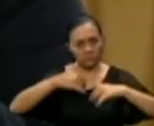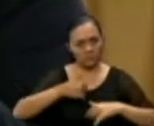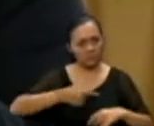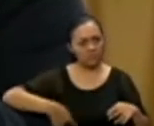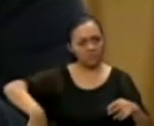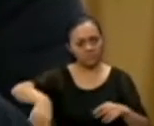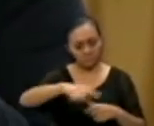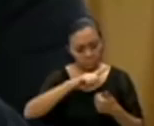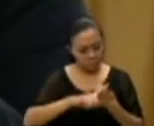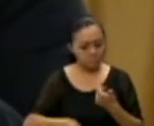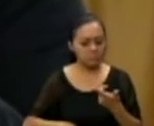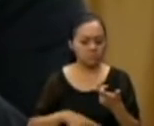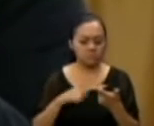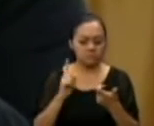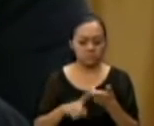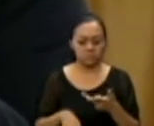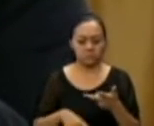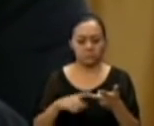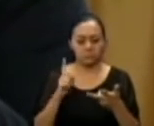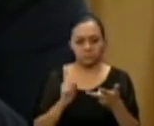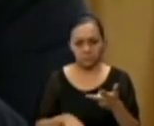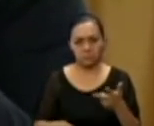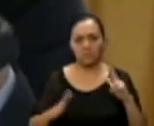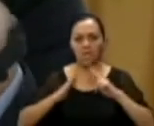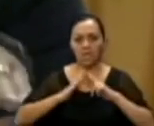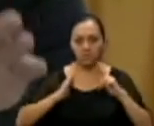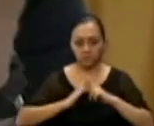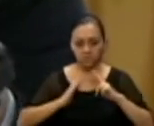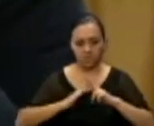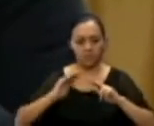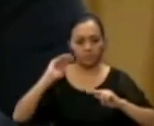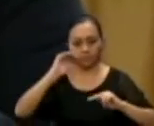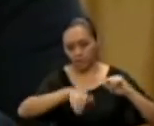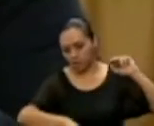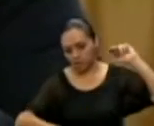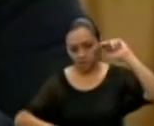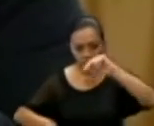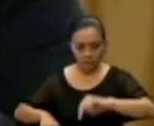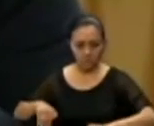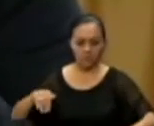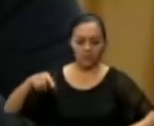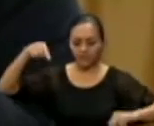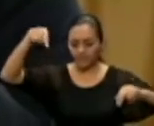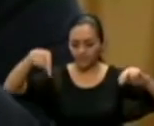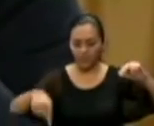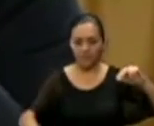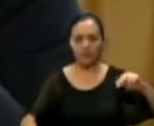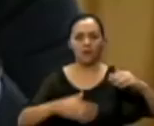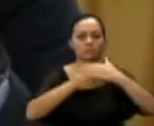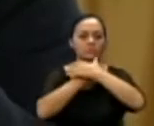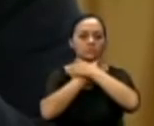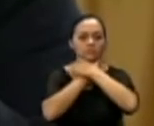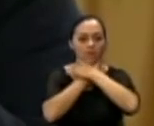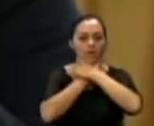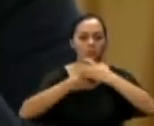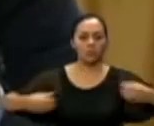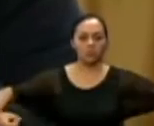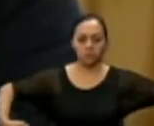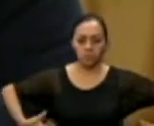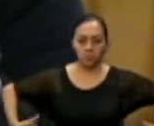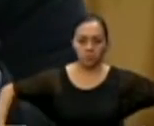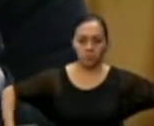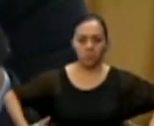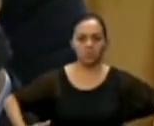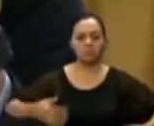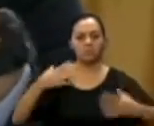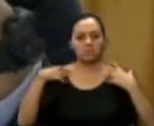tenía la casa hacienda piscina en el sótano con sauna turco hidromasaje todo